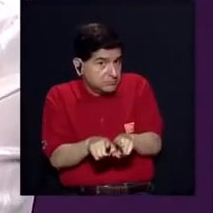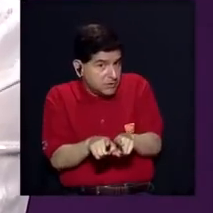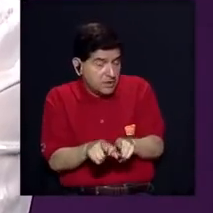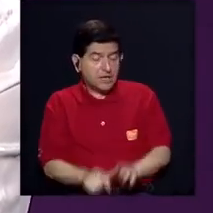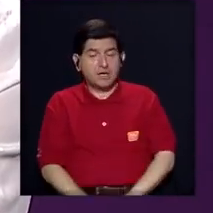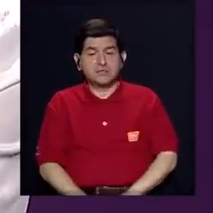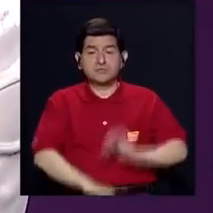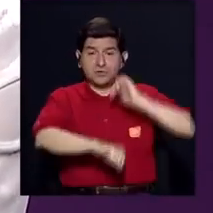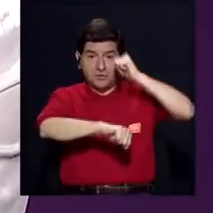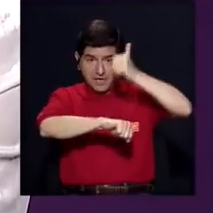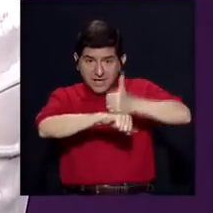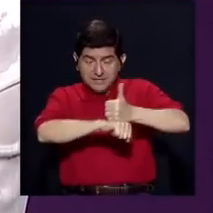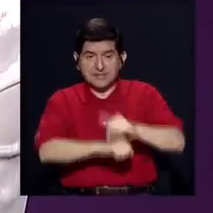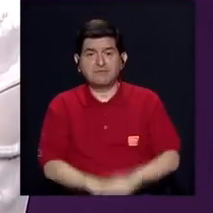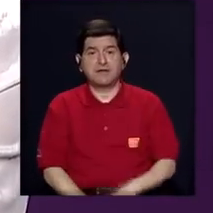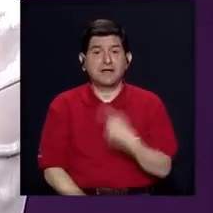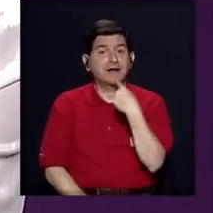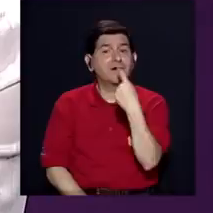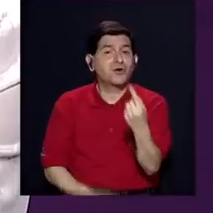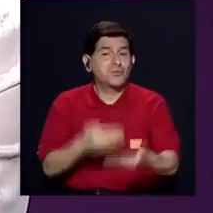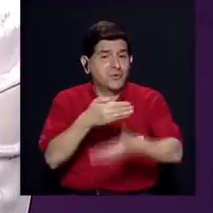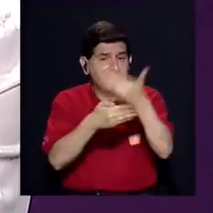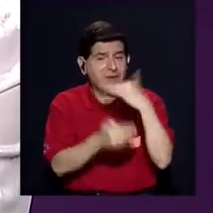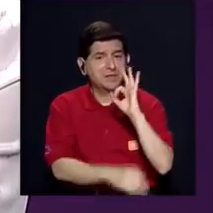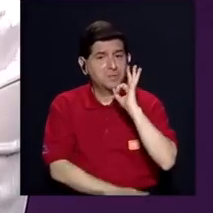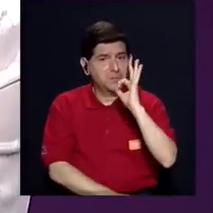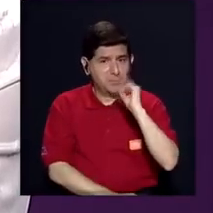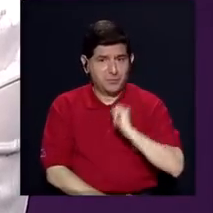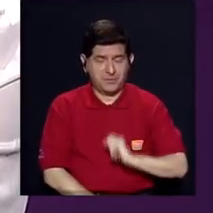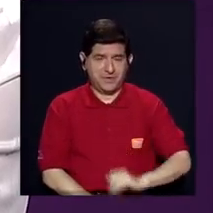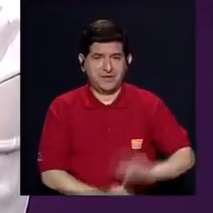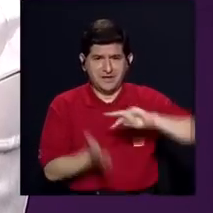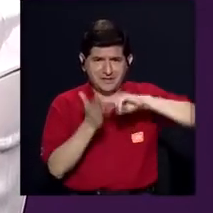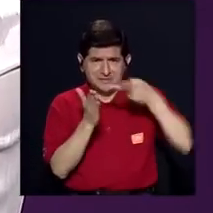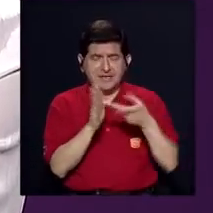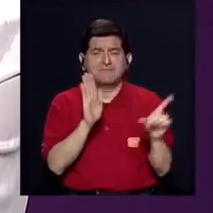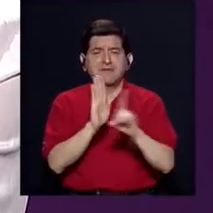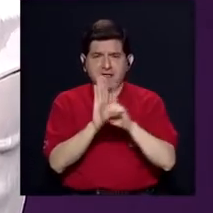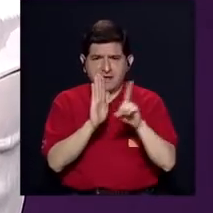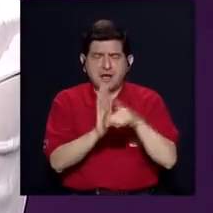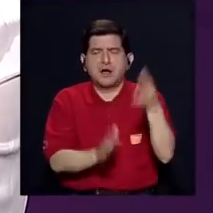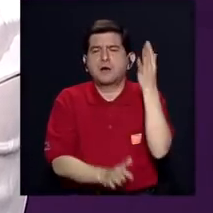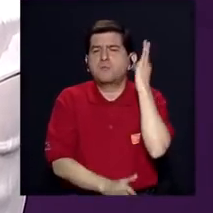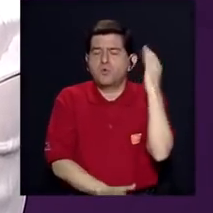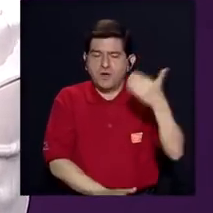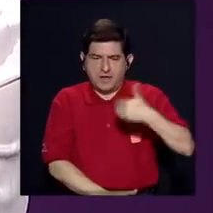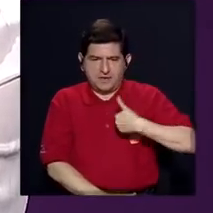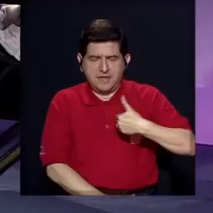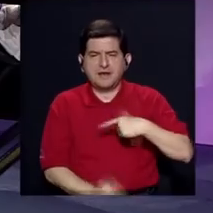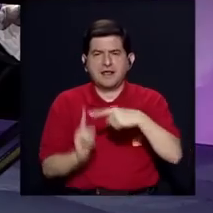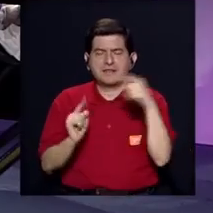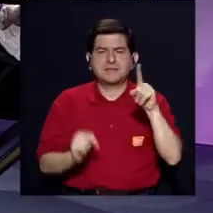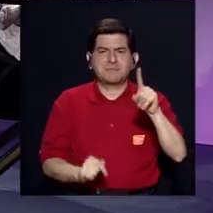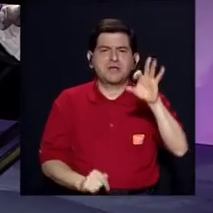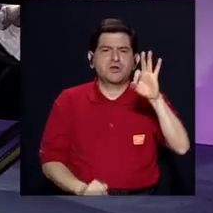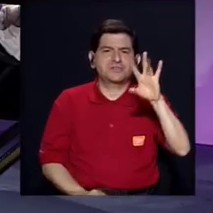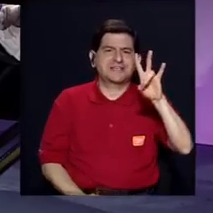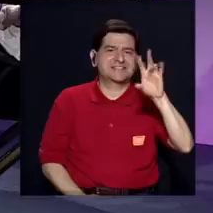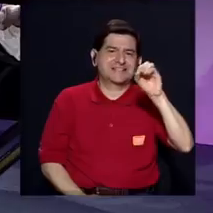materialice eso que como ustedes bien decía es un derecho que las mujeres tenemos desde